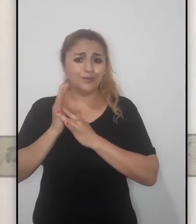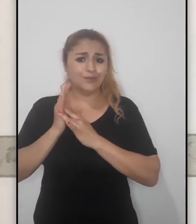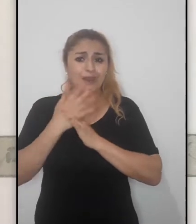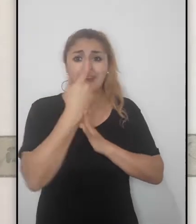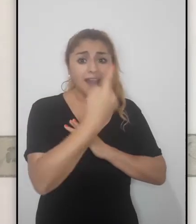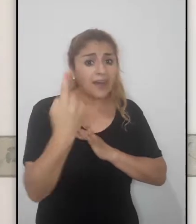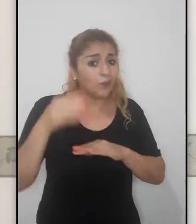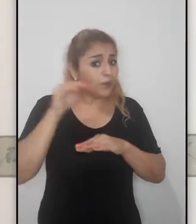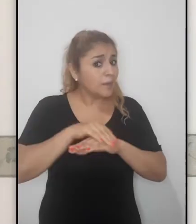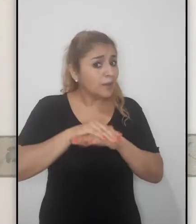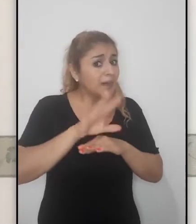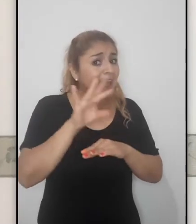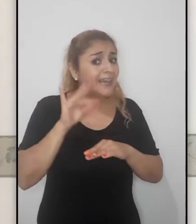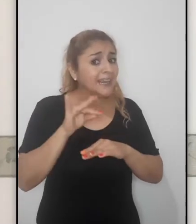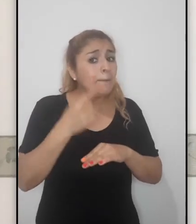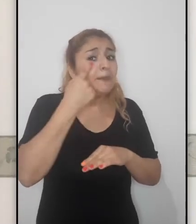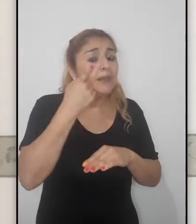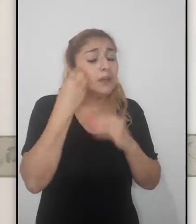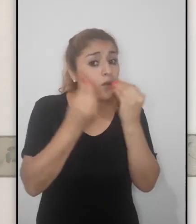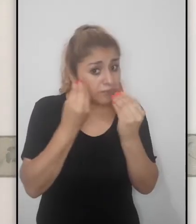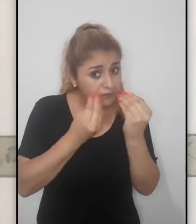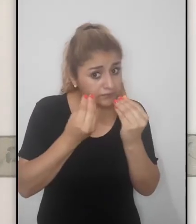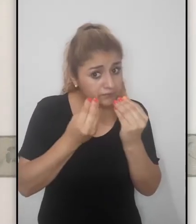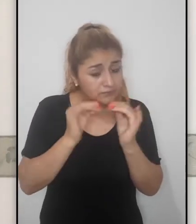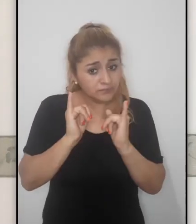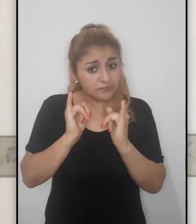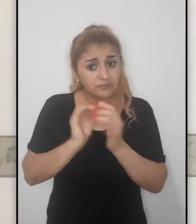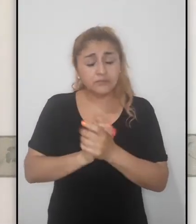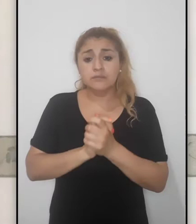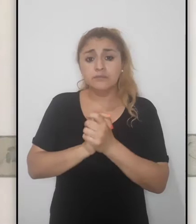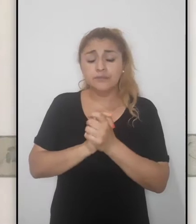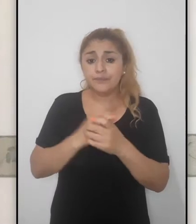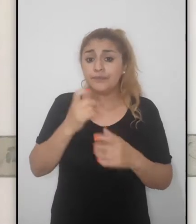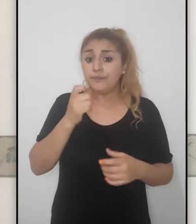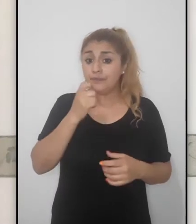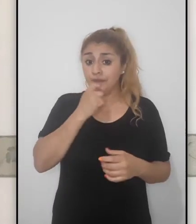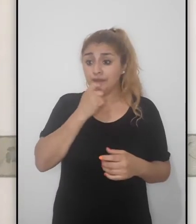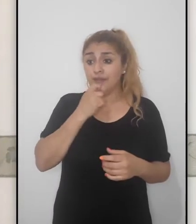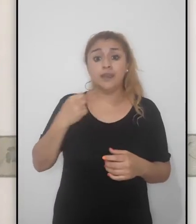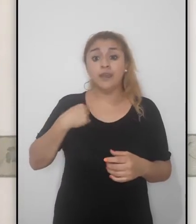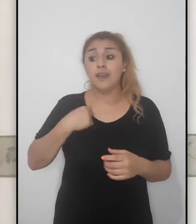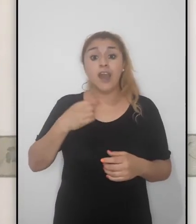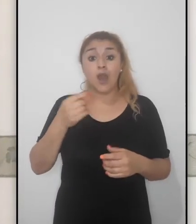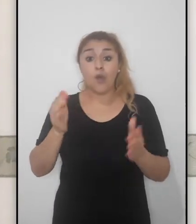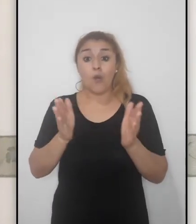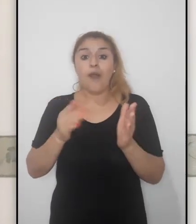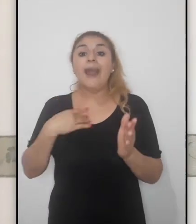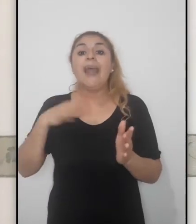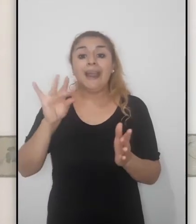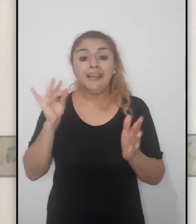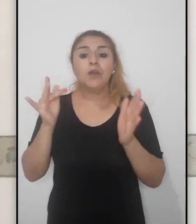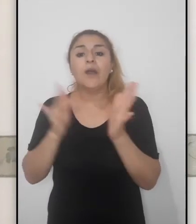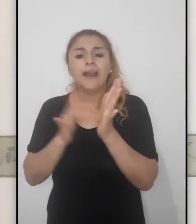días reine nosotros jesucristo o el mal vamos a combatir las equivocaciones